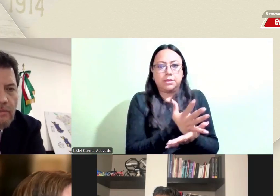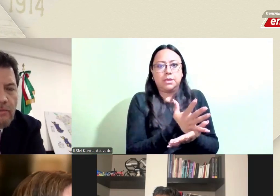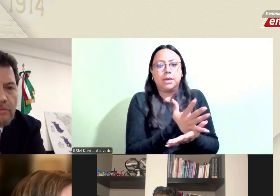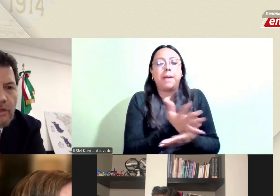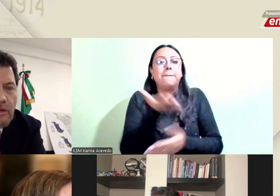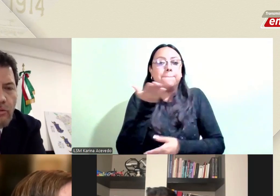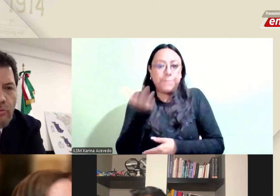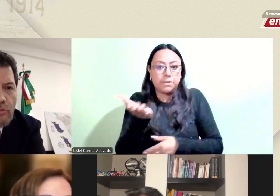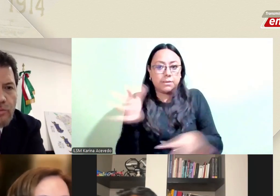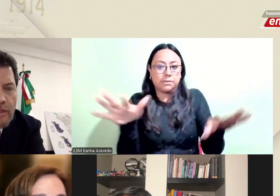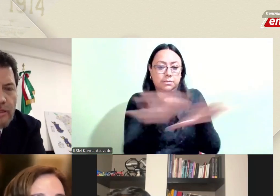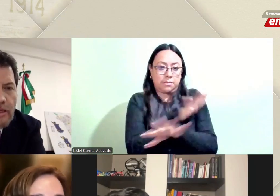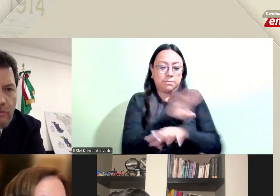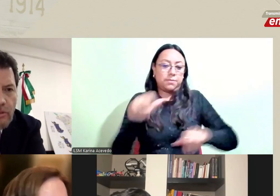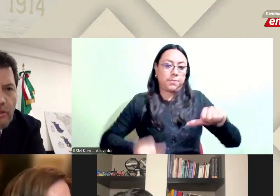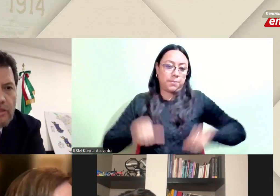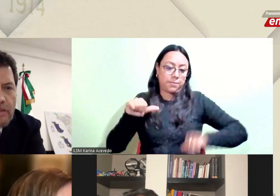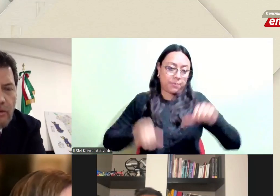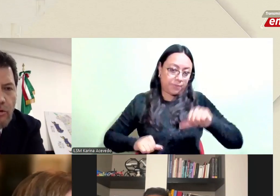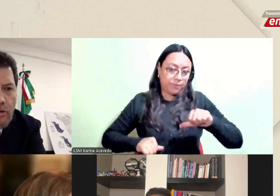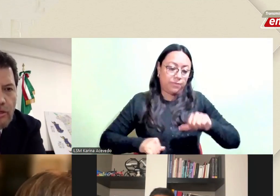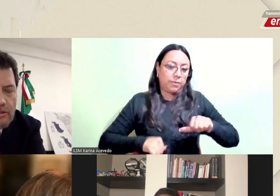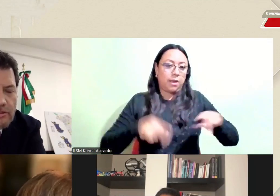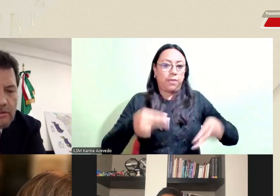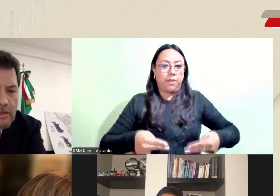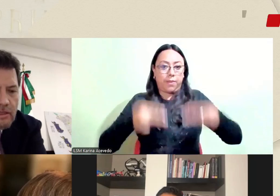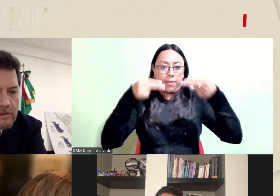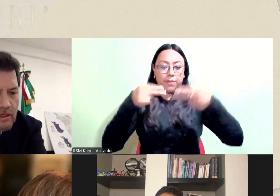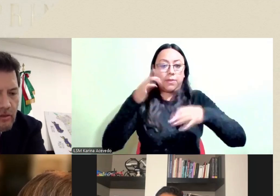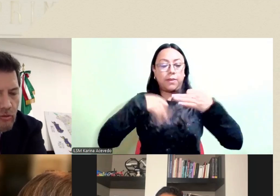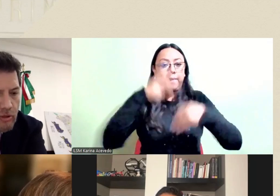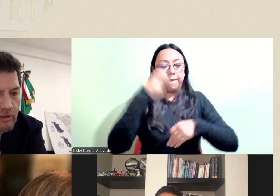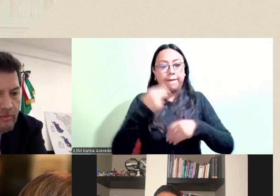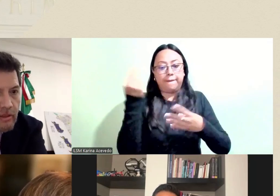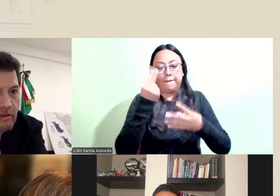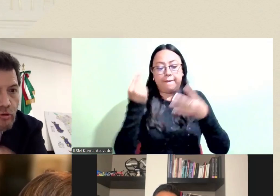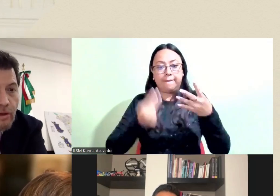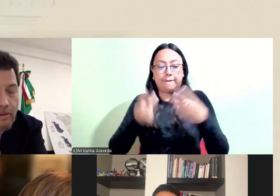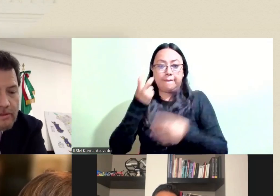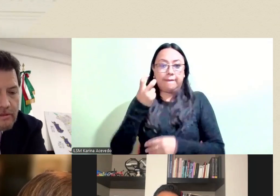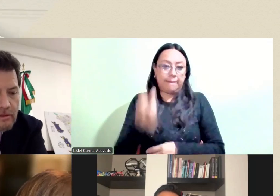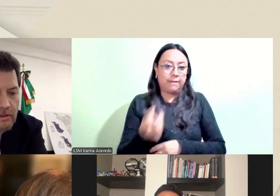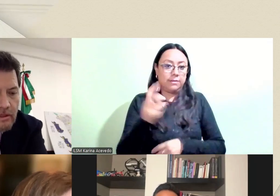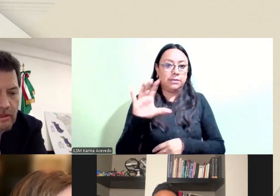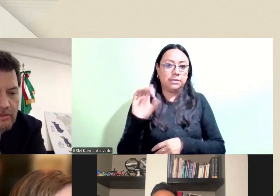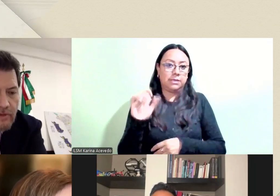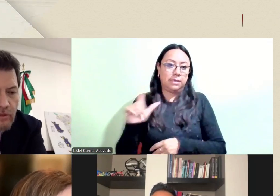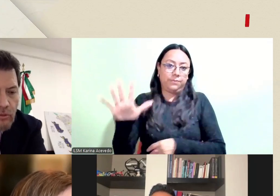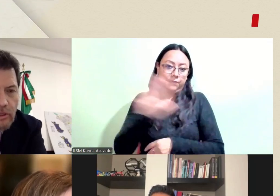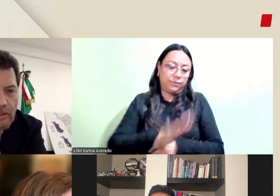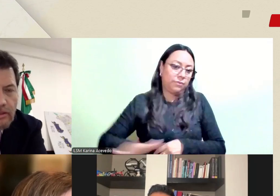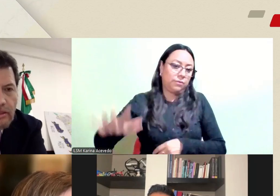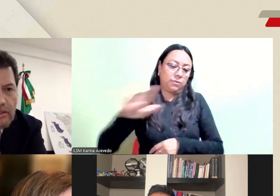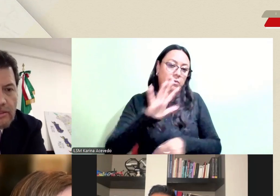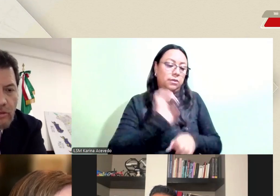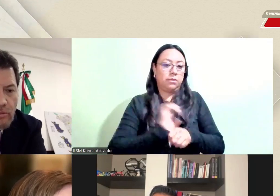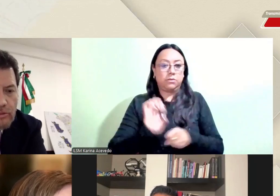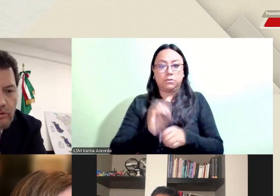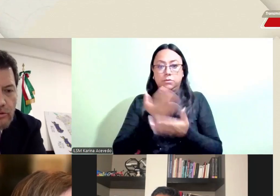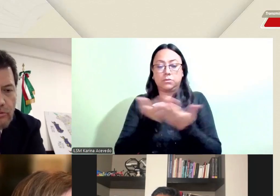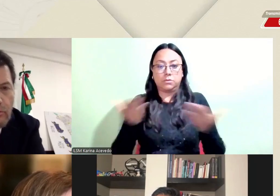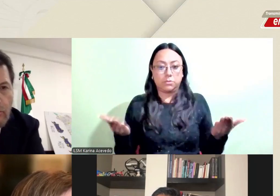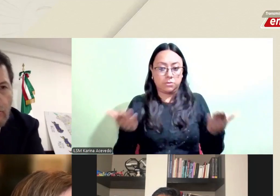comercial, misma que, como hemos planteado, es acorde a las necesidades de la colonia, y una vez que es facultad por